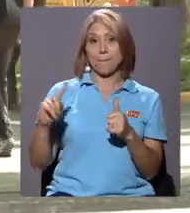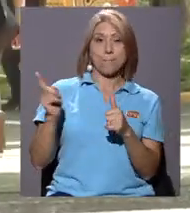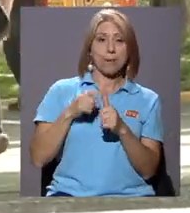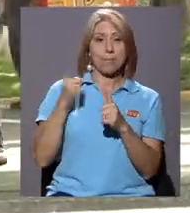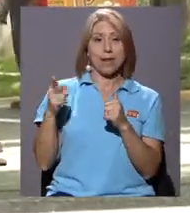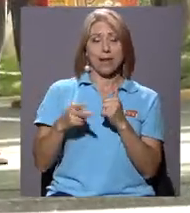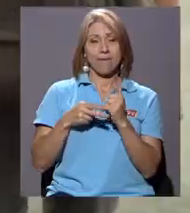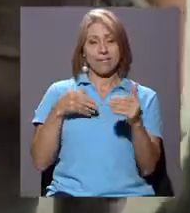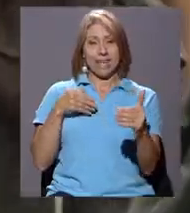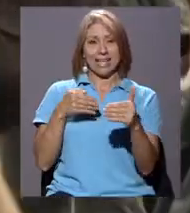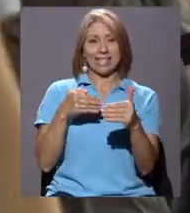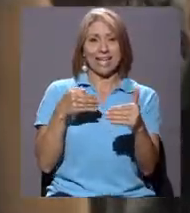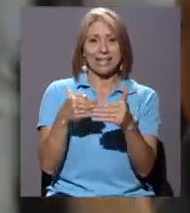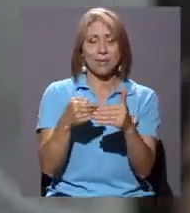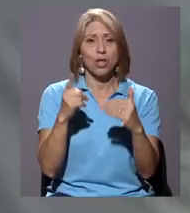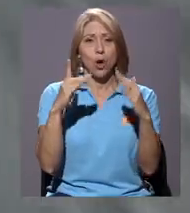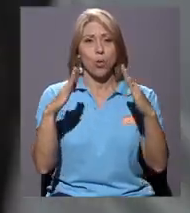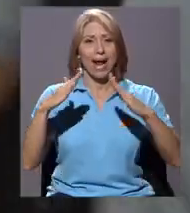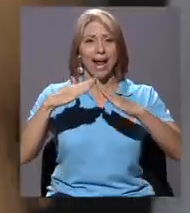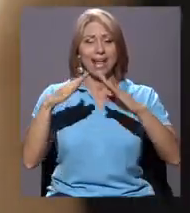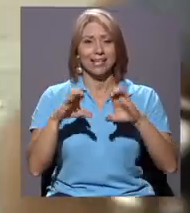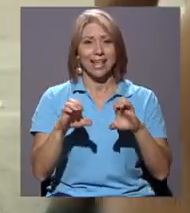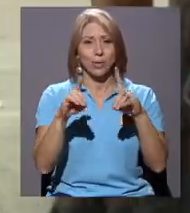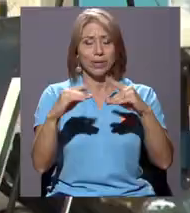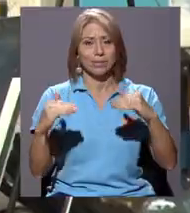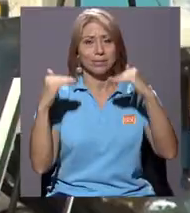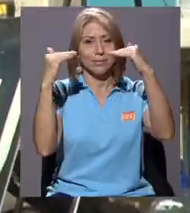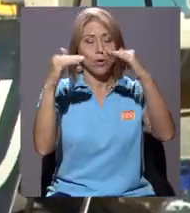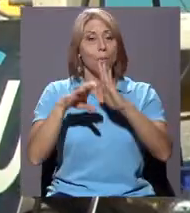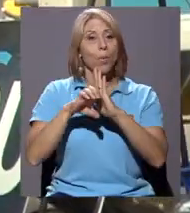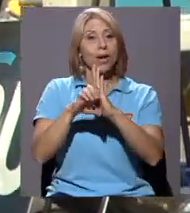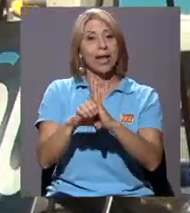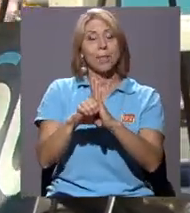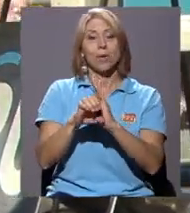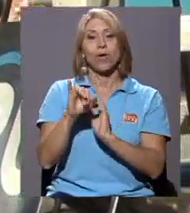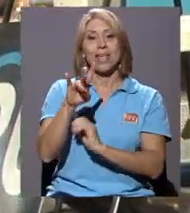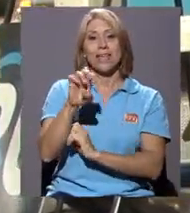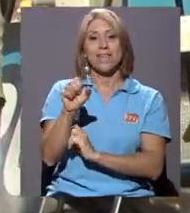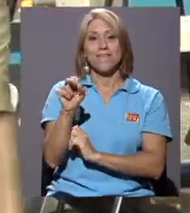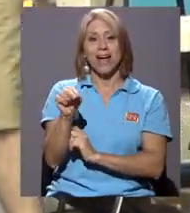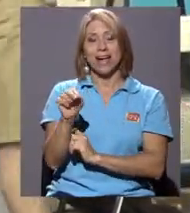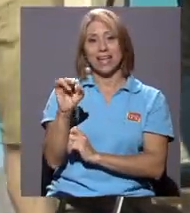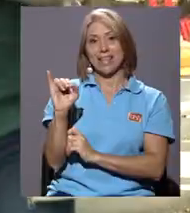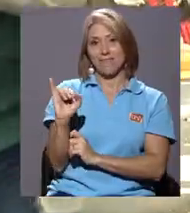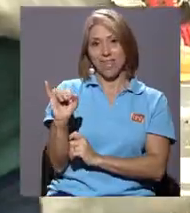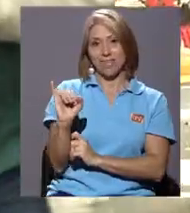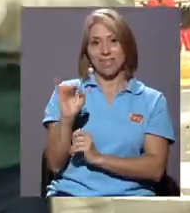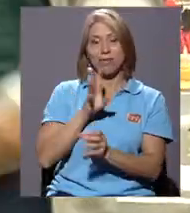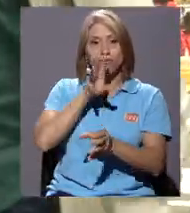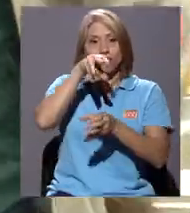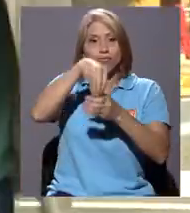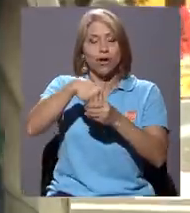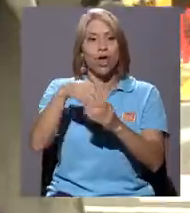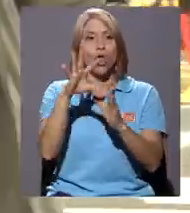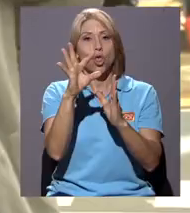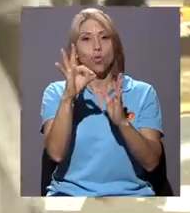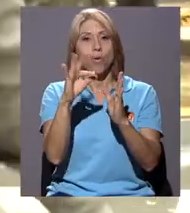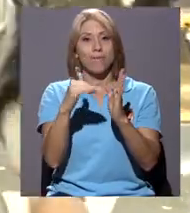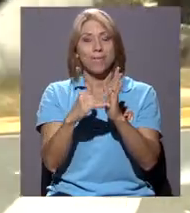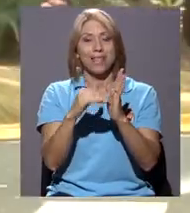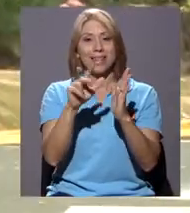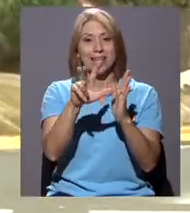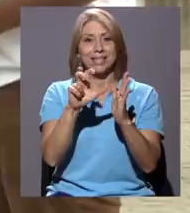a una casa de educación superior. Por ejemplo, Iván Infante forma parte de los